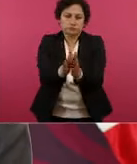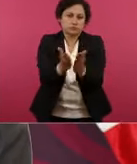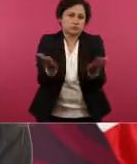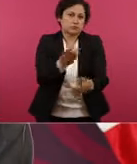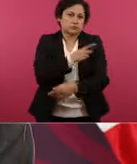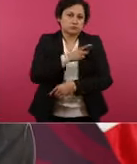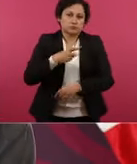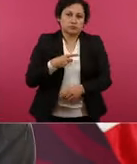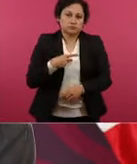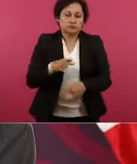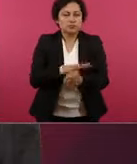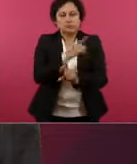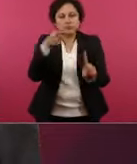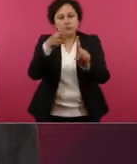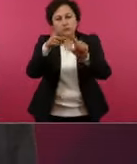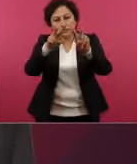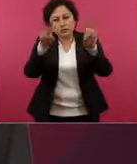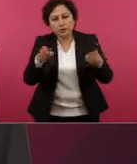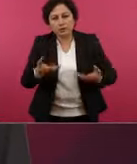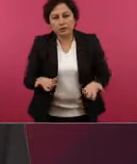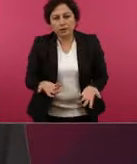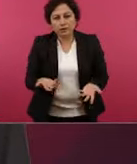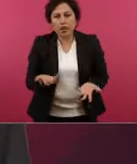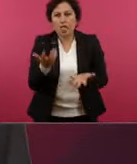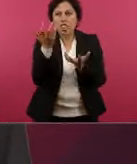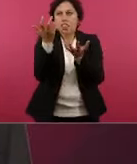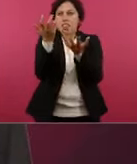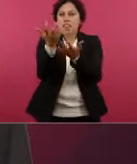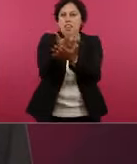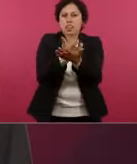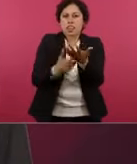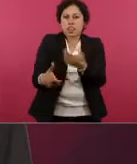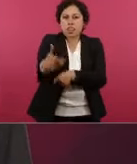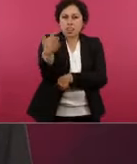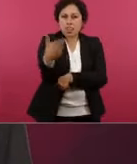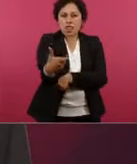la ambición al dinero.